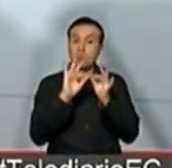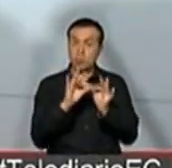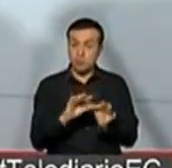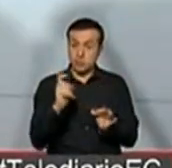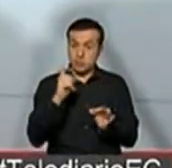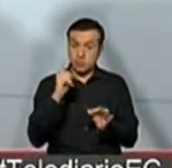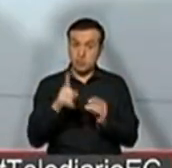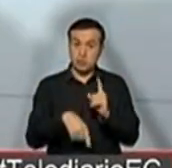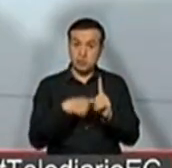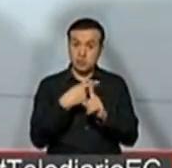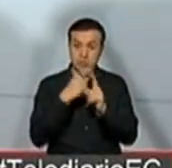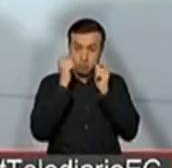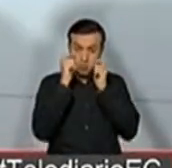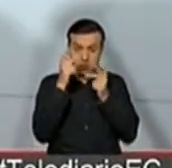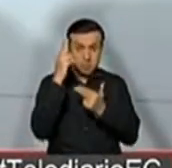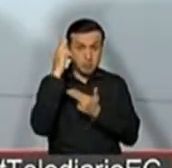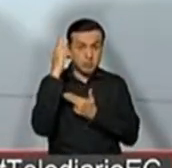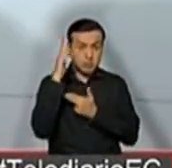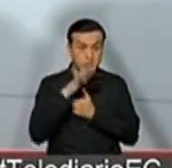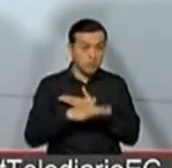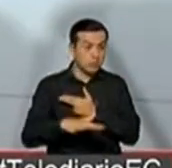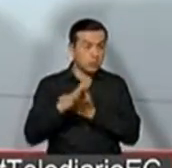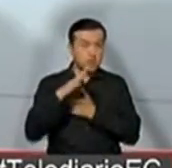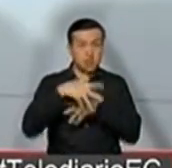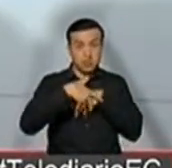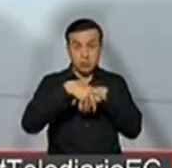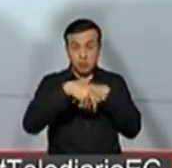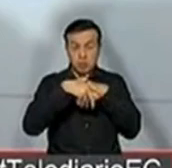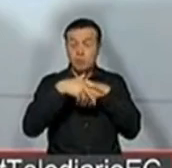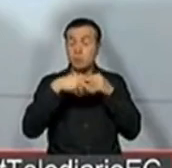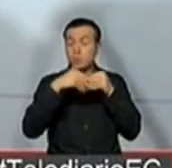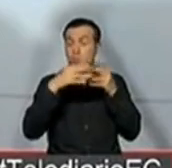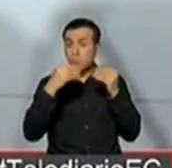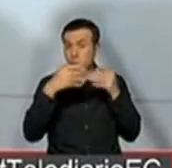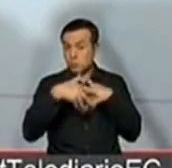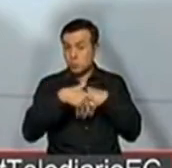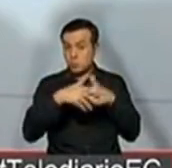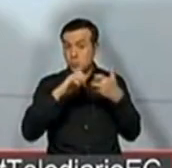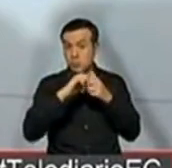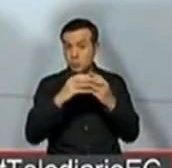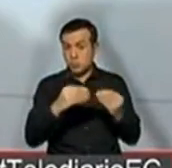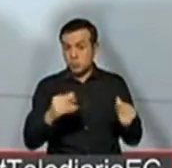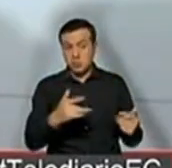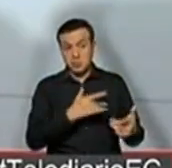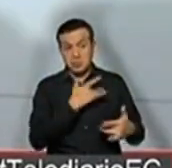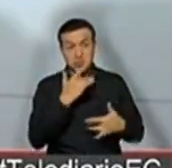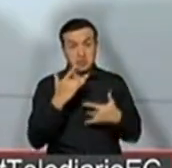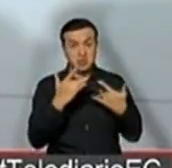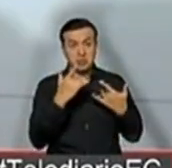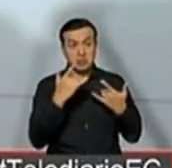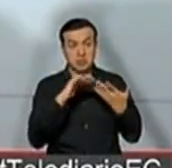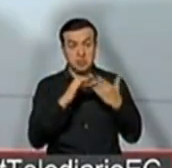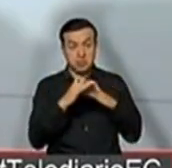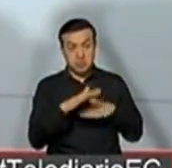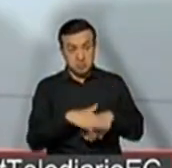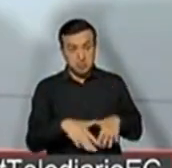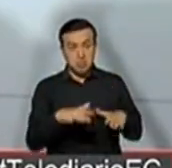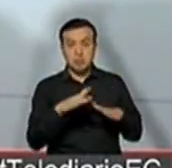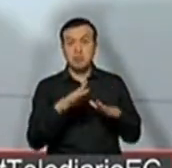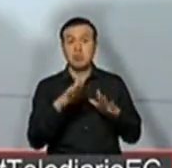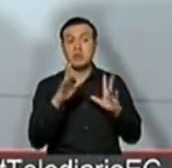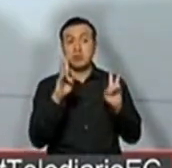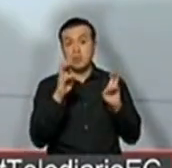cual salen las protestas, la insatisfacción de las comunidades con la